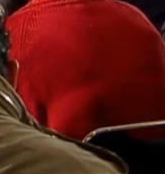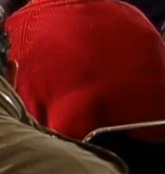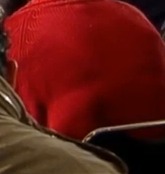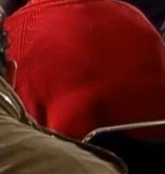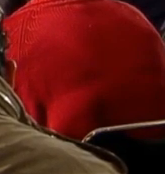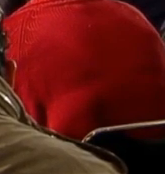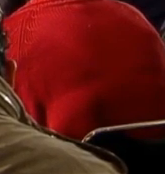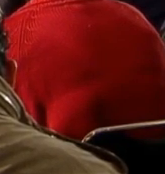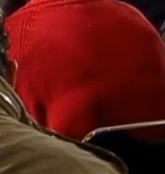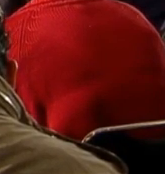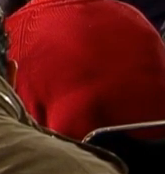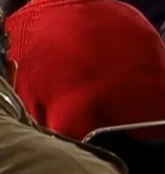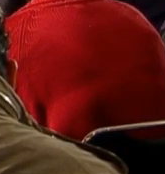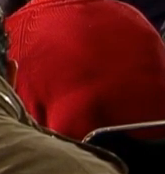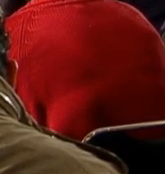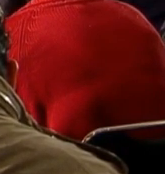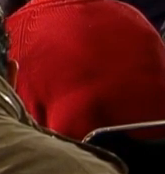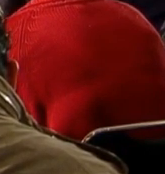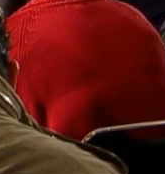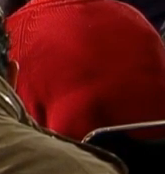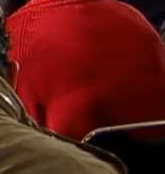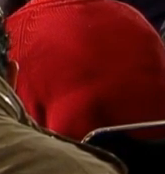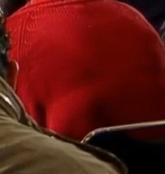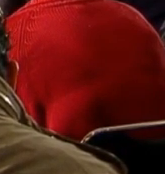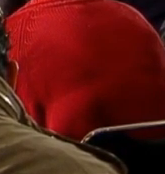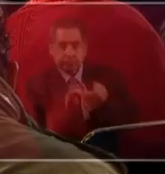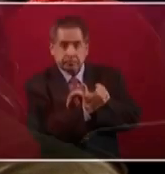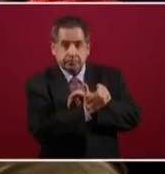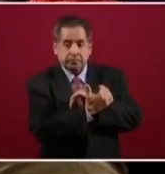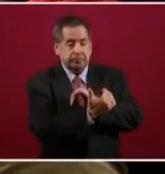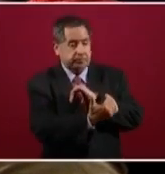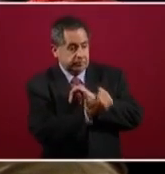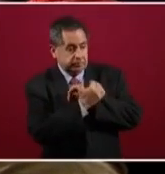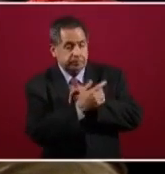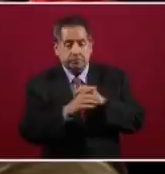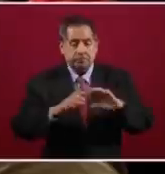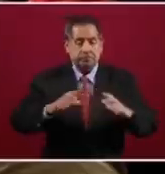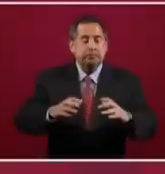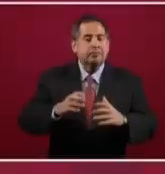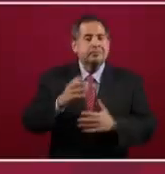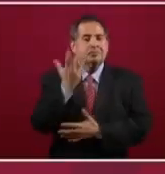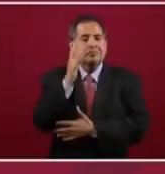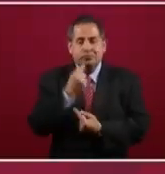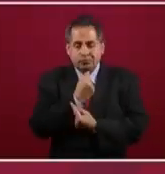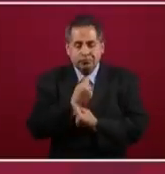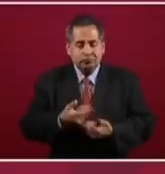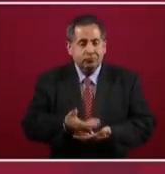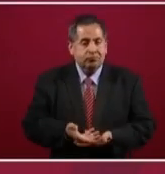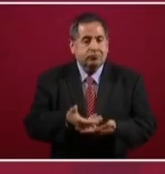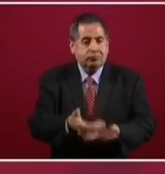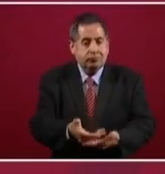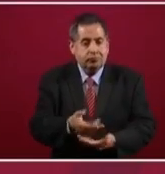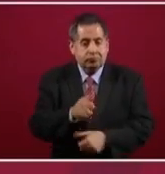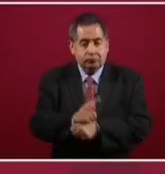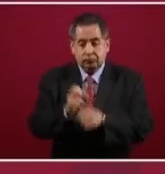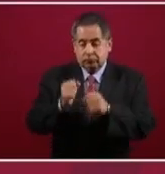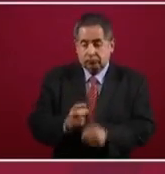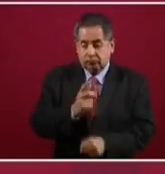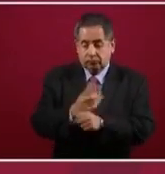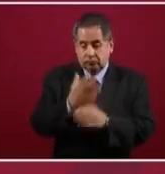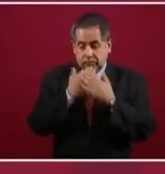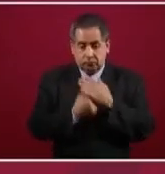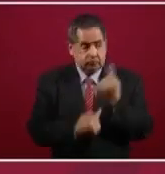las estancias infantiles que no tenían seguridad y exponían a los